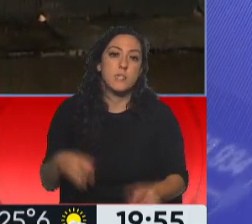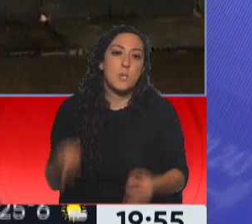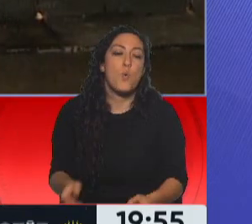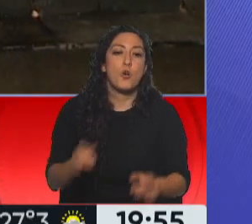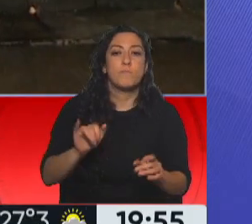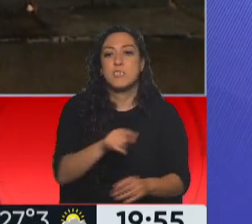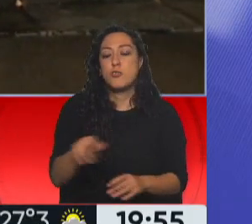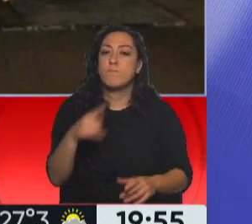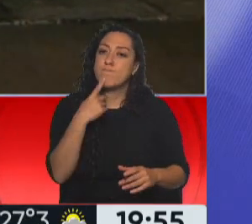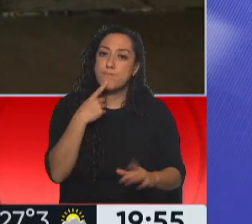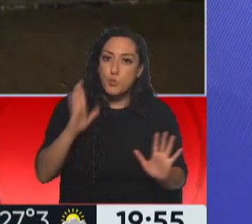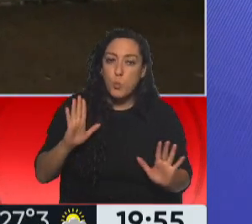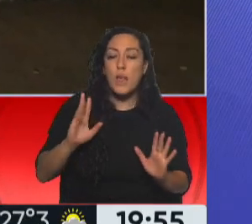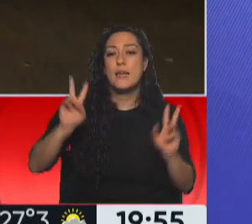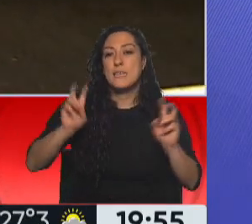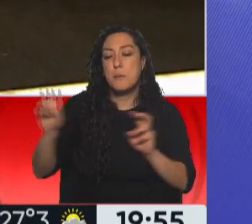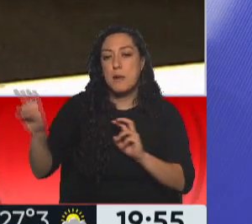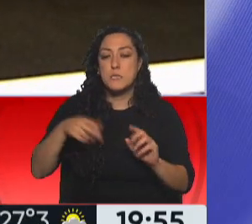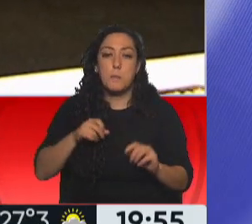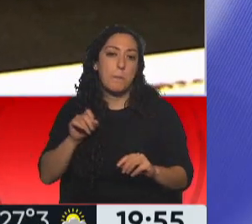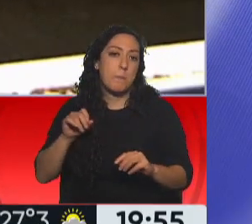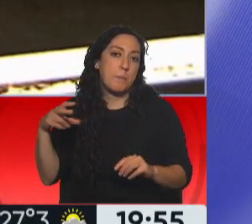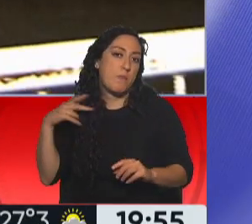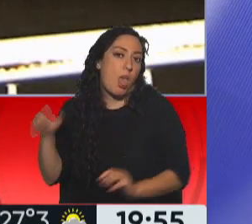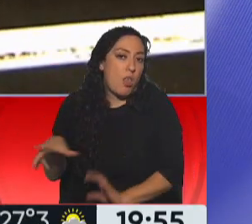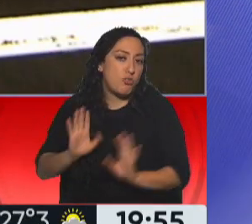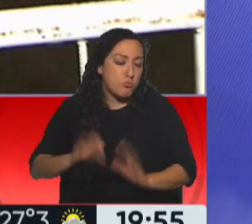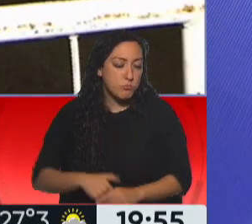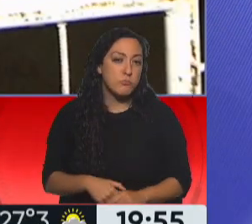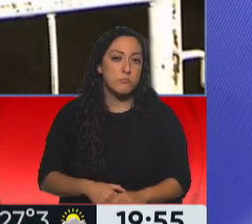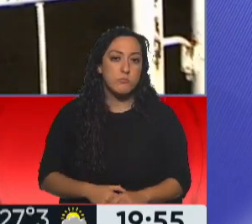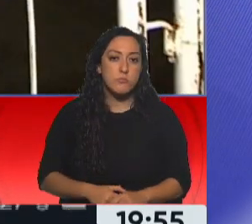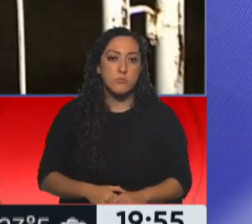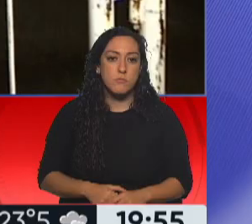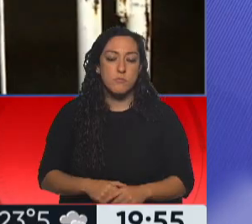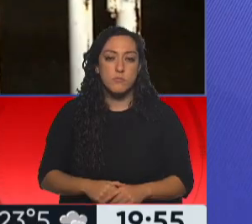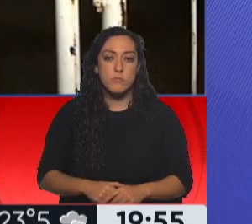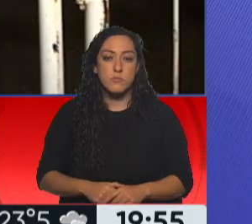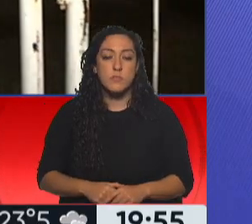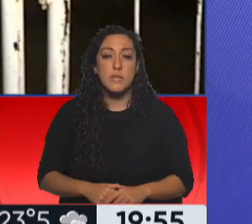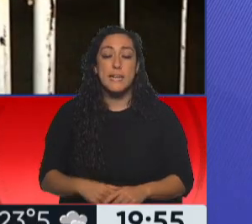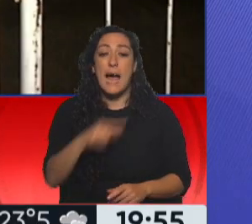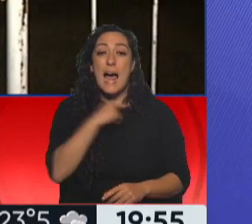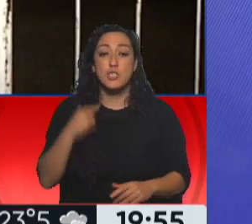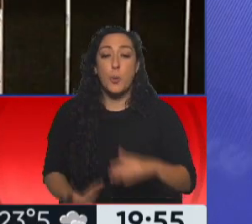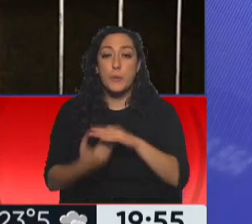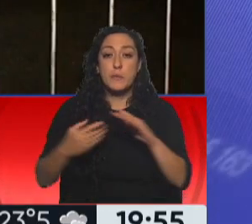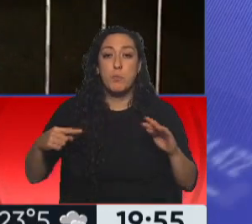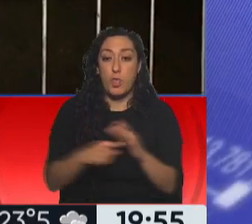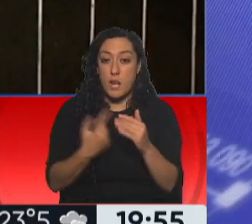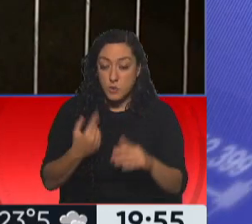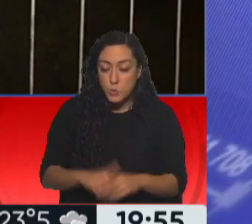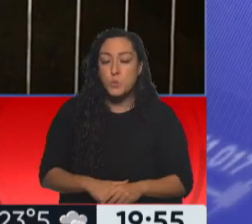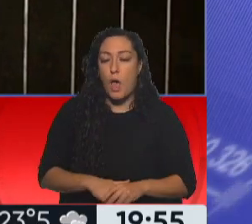Se cree que por algunas cuestiones personales. Hasta aquí lo que nos pidió el arzobispo García Cuerva fue